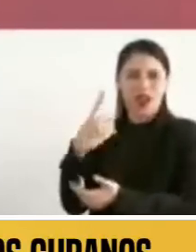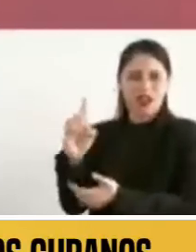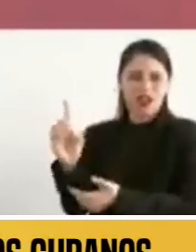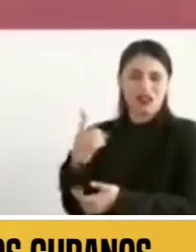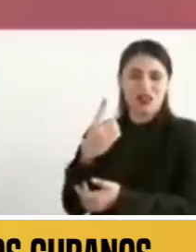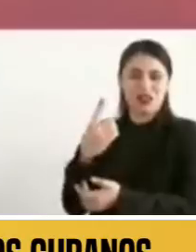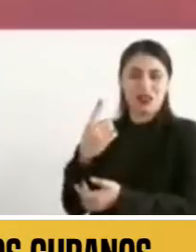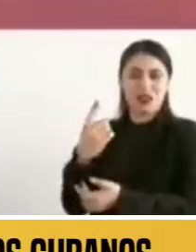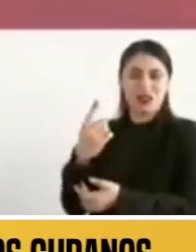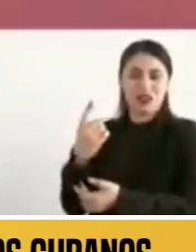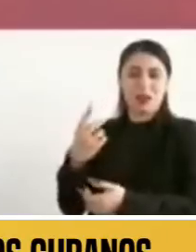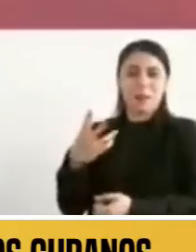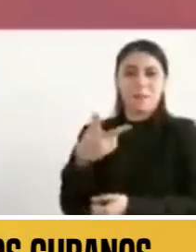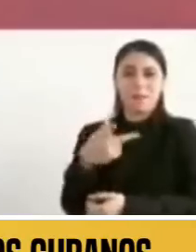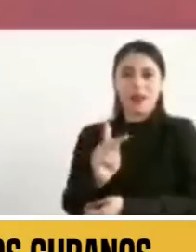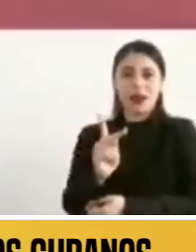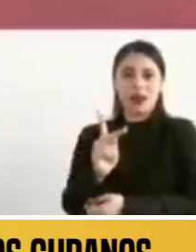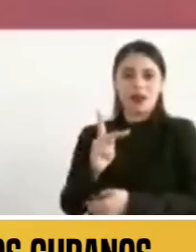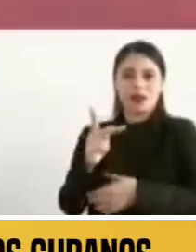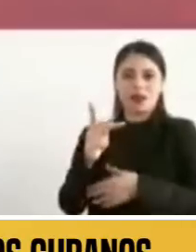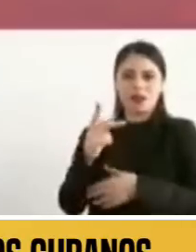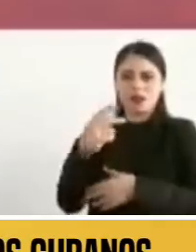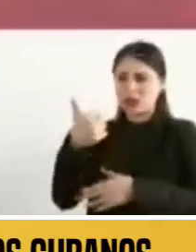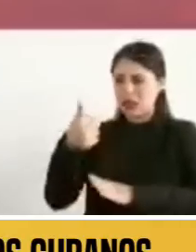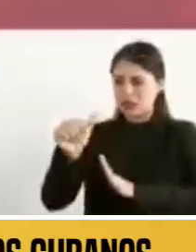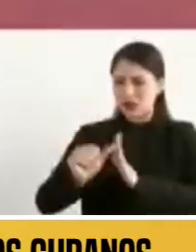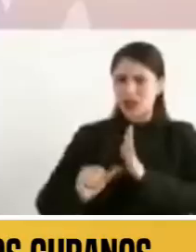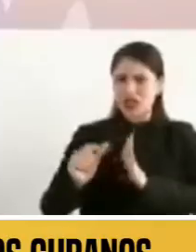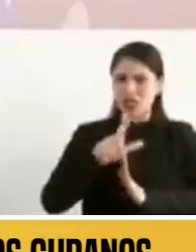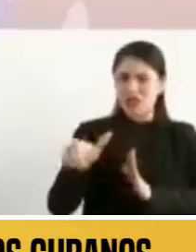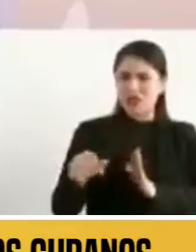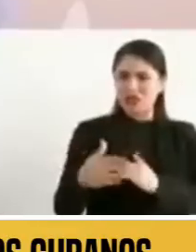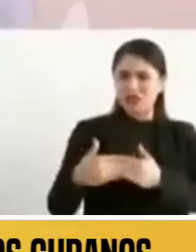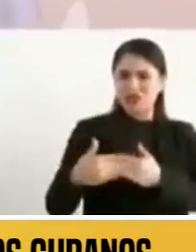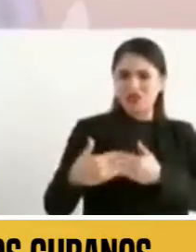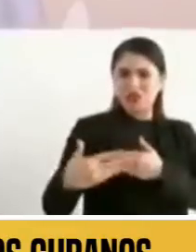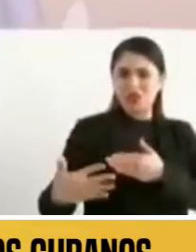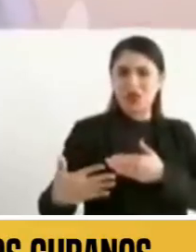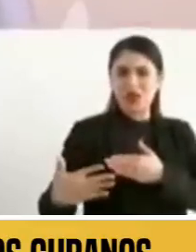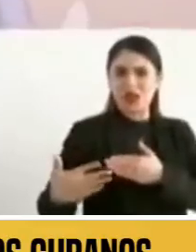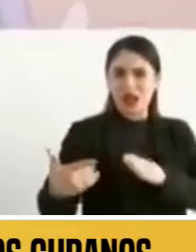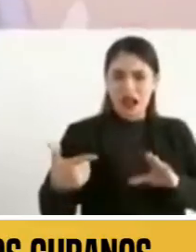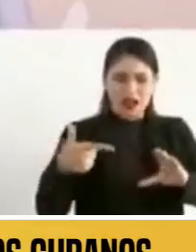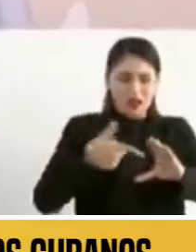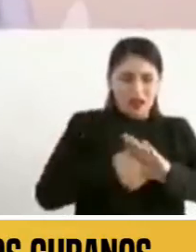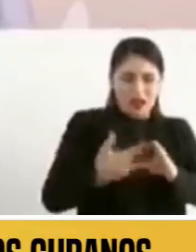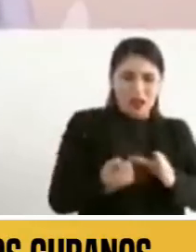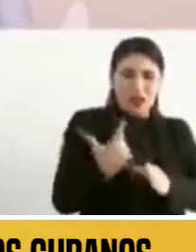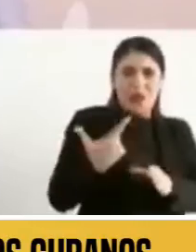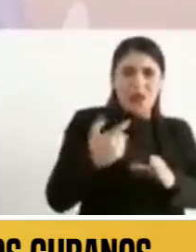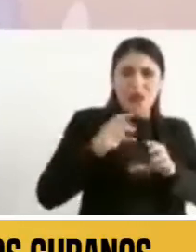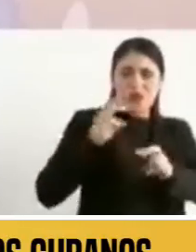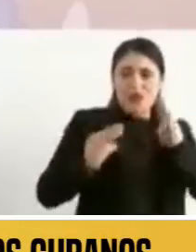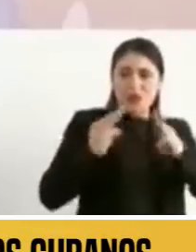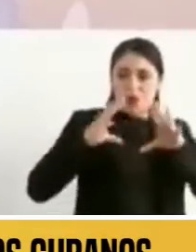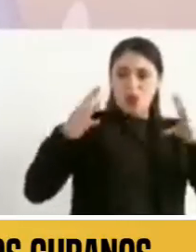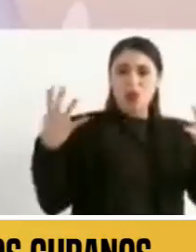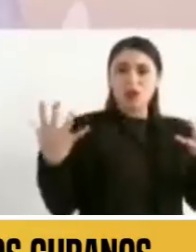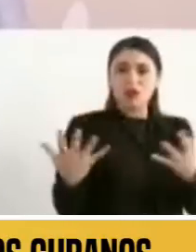$600 millones y en 6 meses, como aumentó el precio de la gasolina en el mundo,